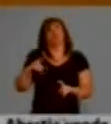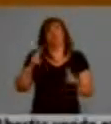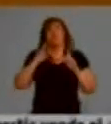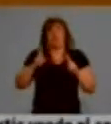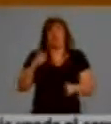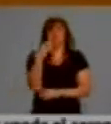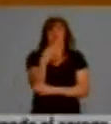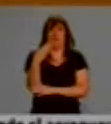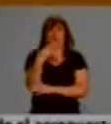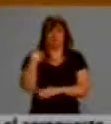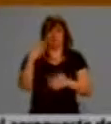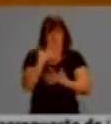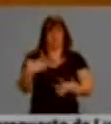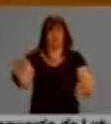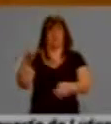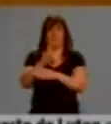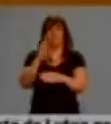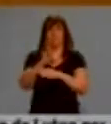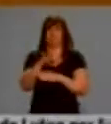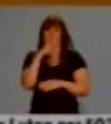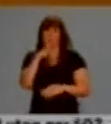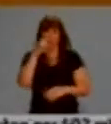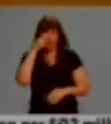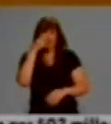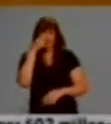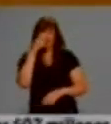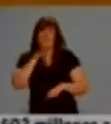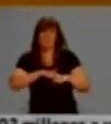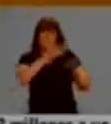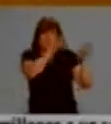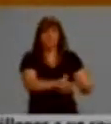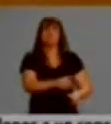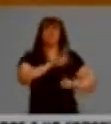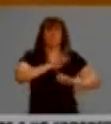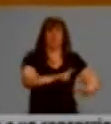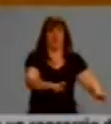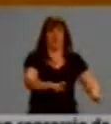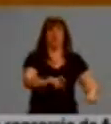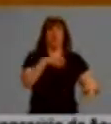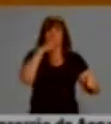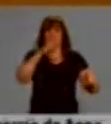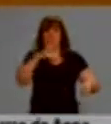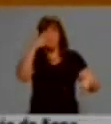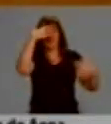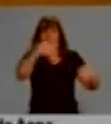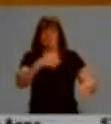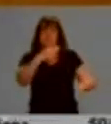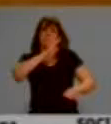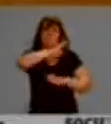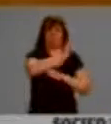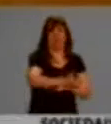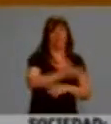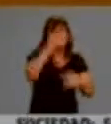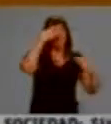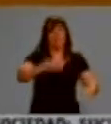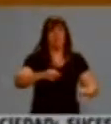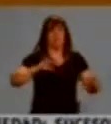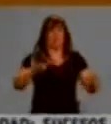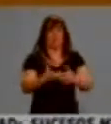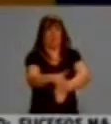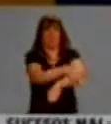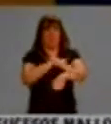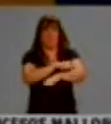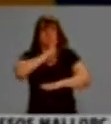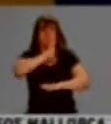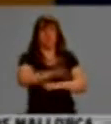Cámara. Es peor para usted, en contra de lo que usted afirma, es peor para su credibilidad, es peor para la credibilidad de su Gobierno en